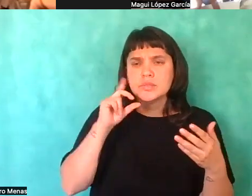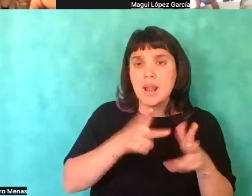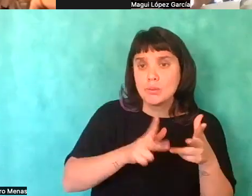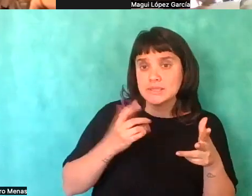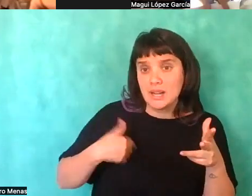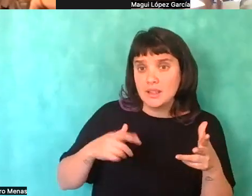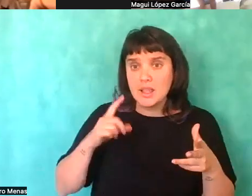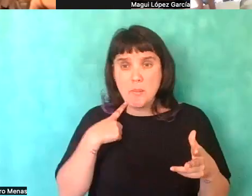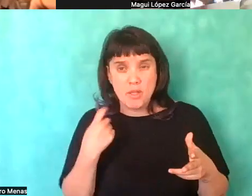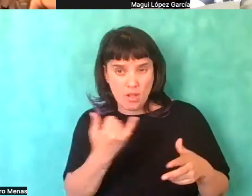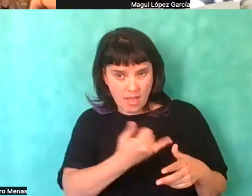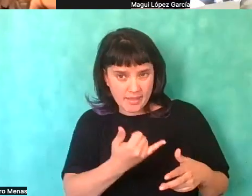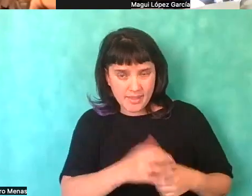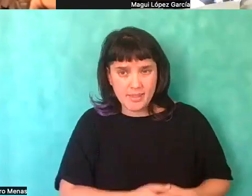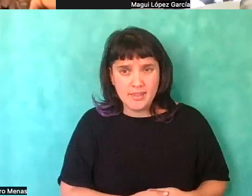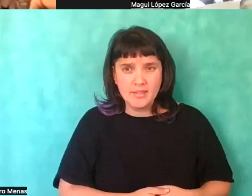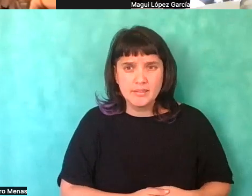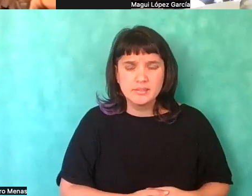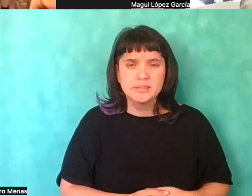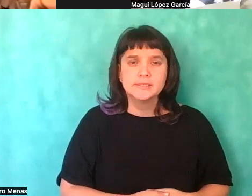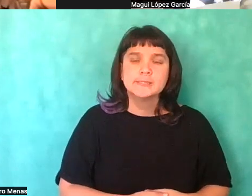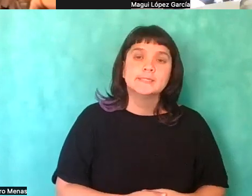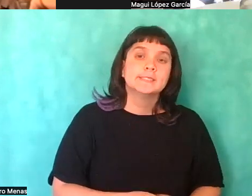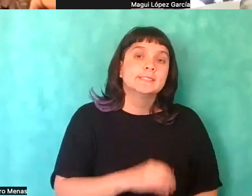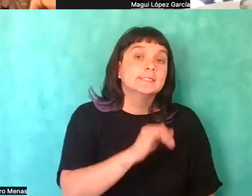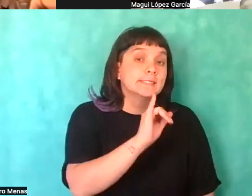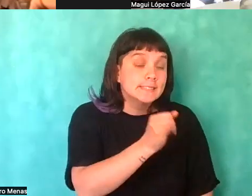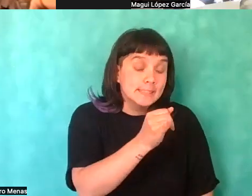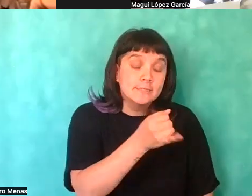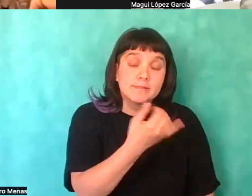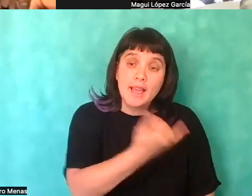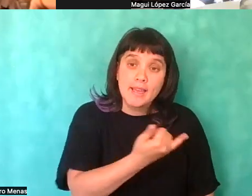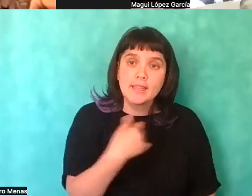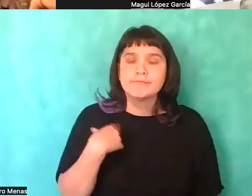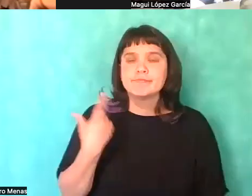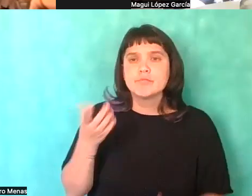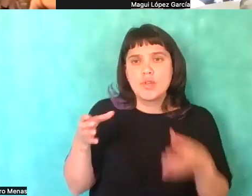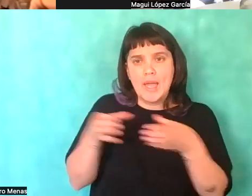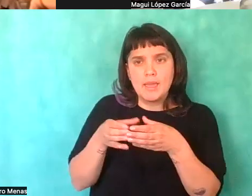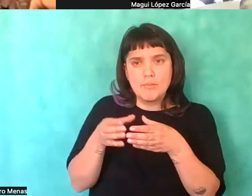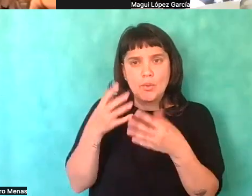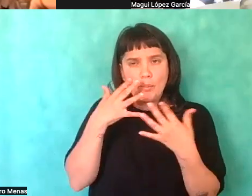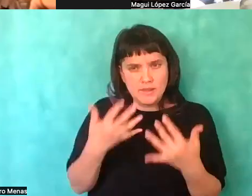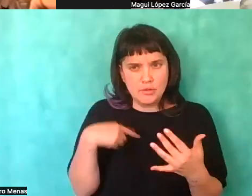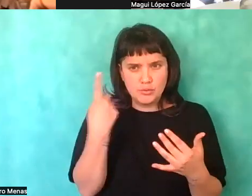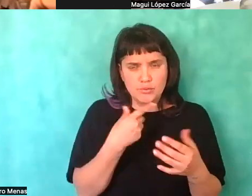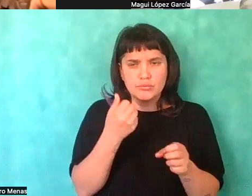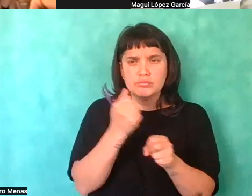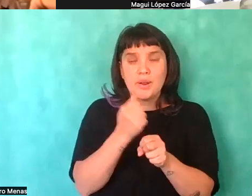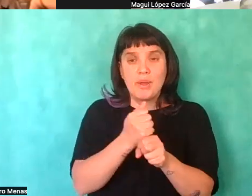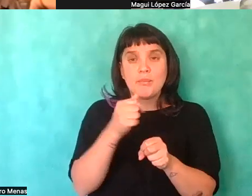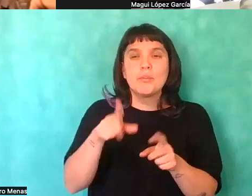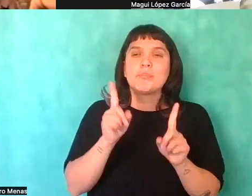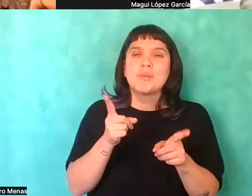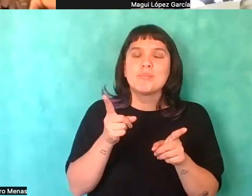¿Son exclusivas o...? Existen, de hecho estamos haciendo junto con mi equipo de investigación un trabajo en estas, les comentaba en